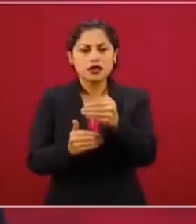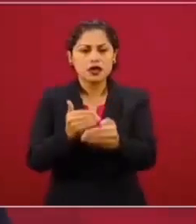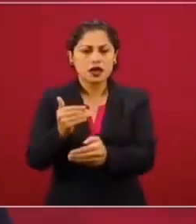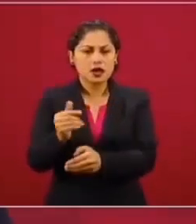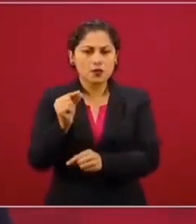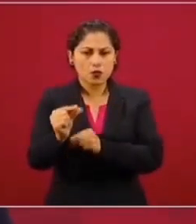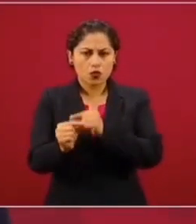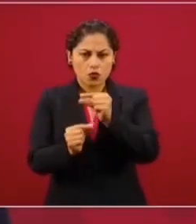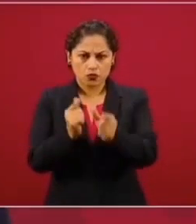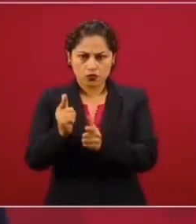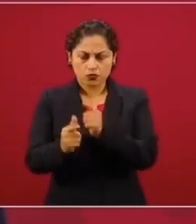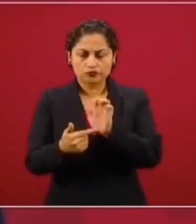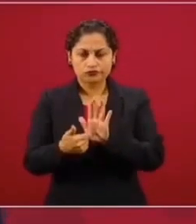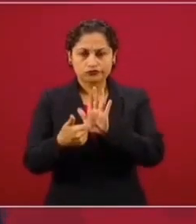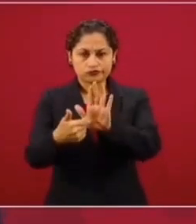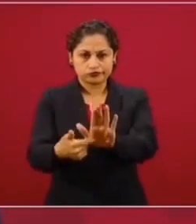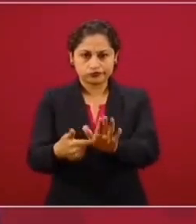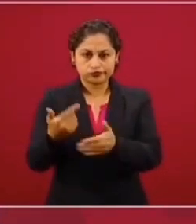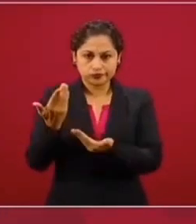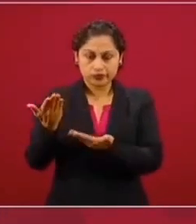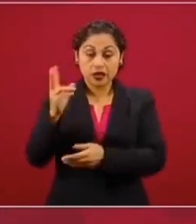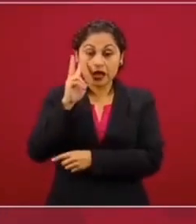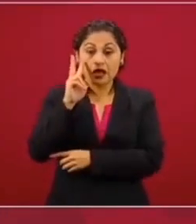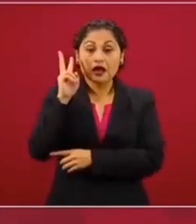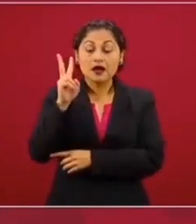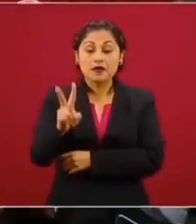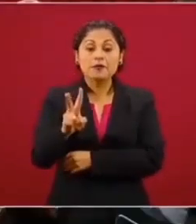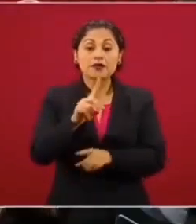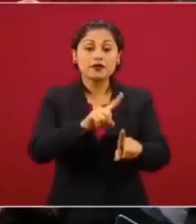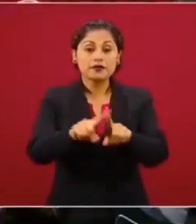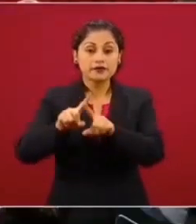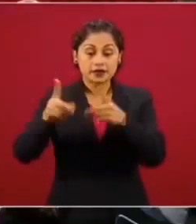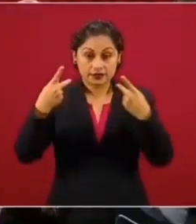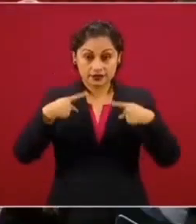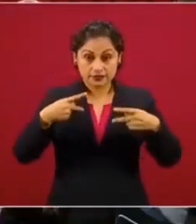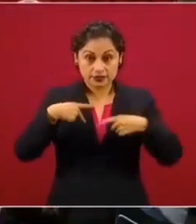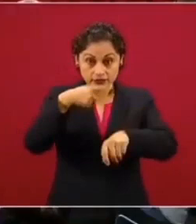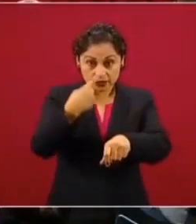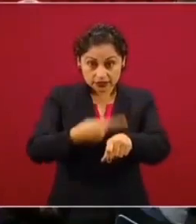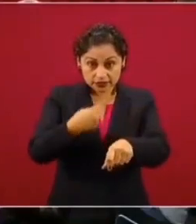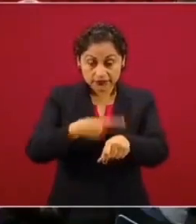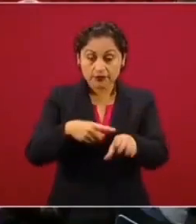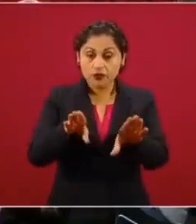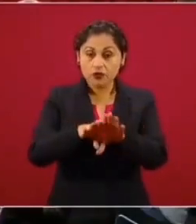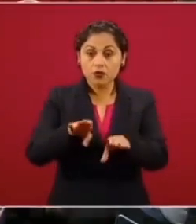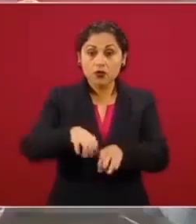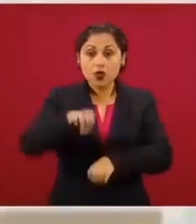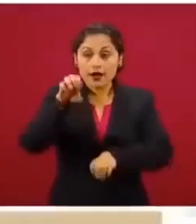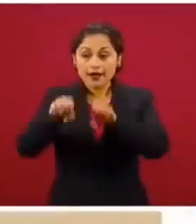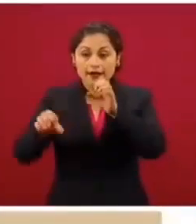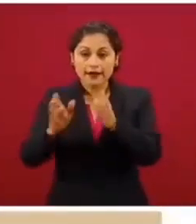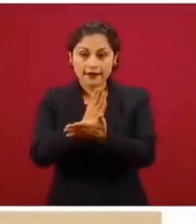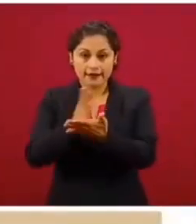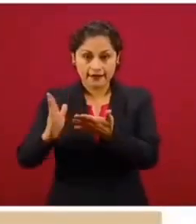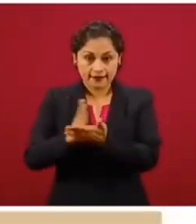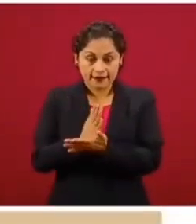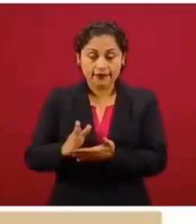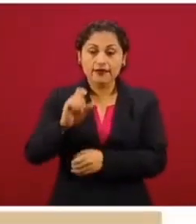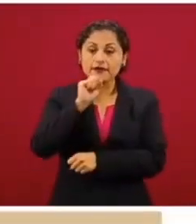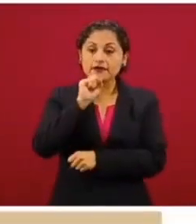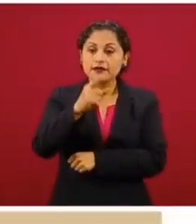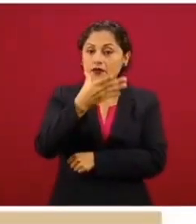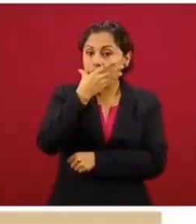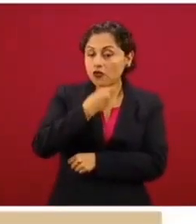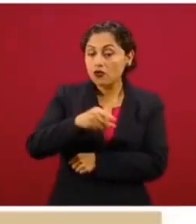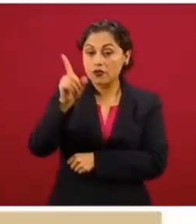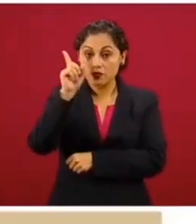y lo que vemos aquí es los casos acumulados por edad y sexo donde ha tenido una distribución bastante estable y podemos ver